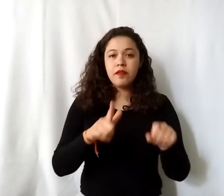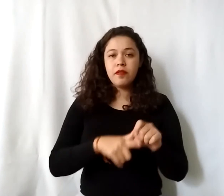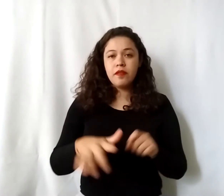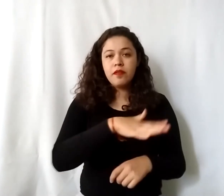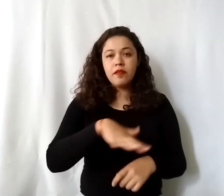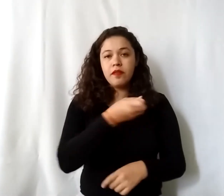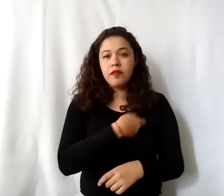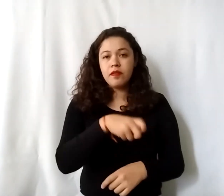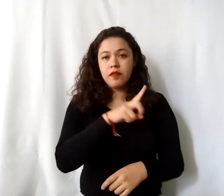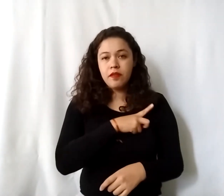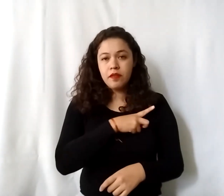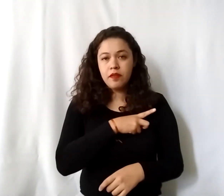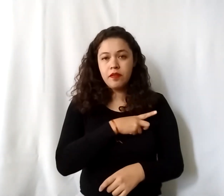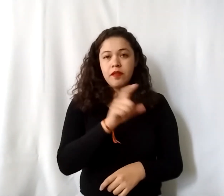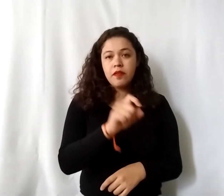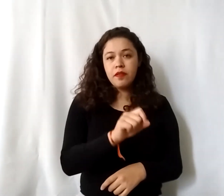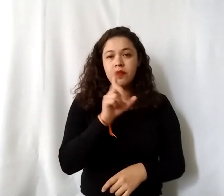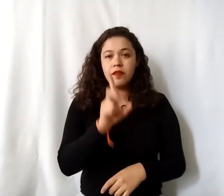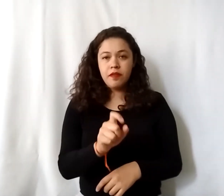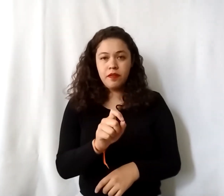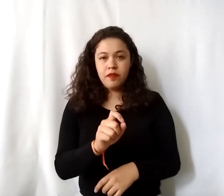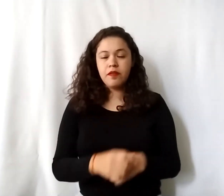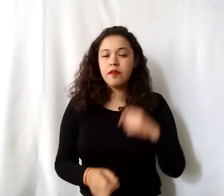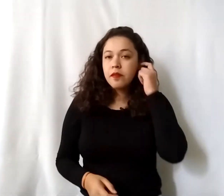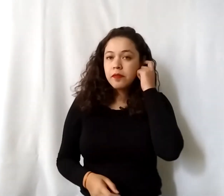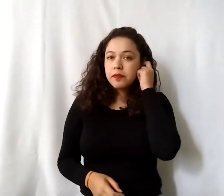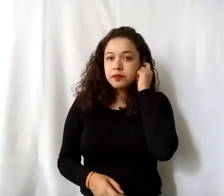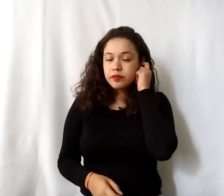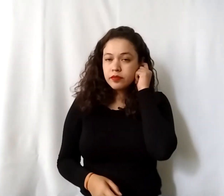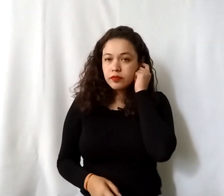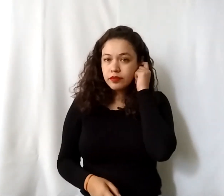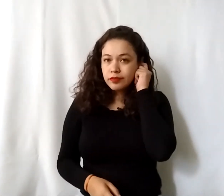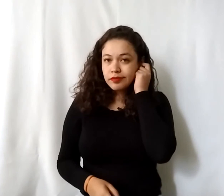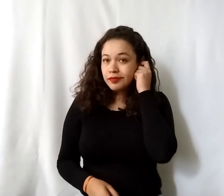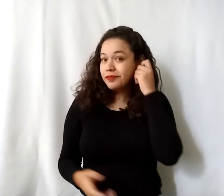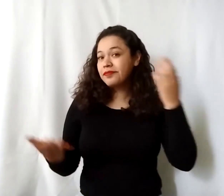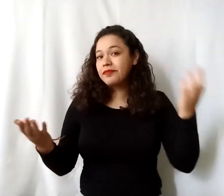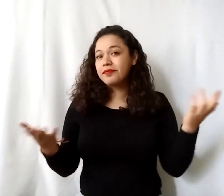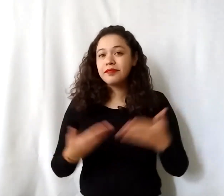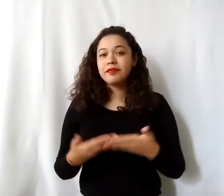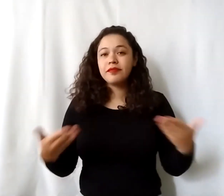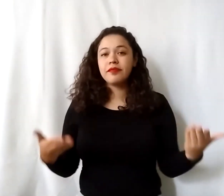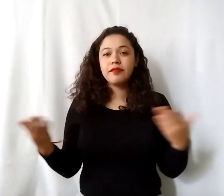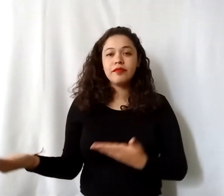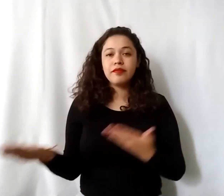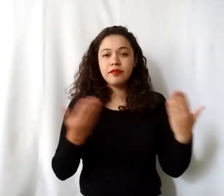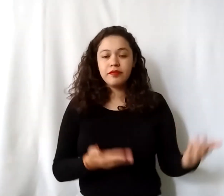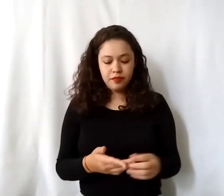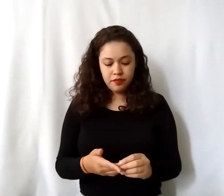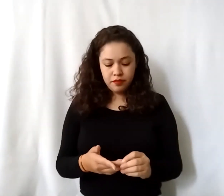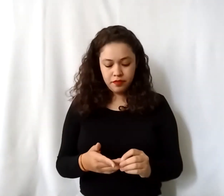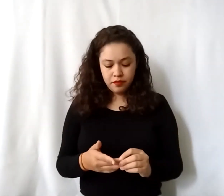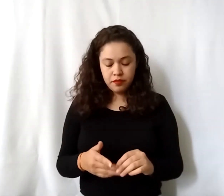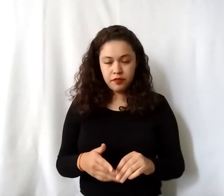salud 2021. Y bueno, sin más, voy a ceder los micrófonos a